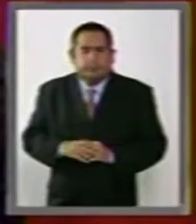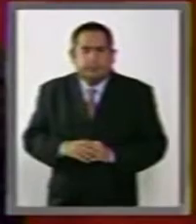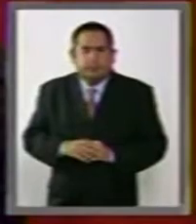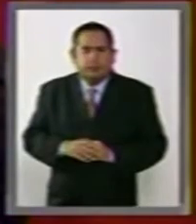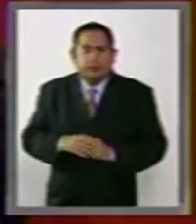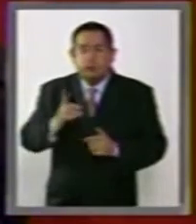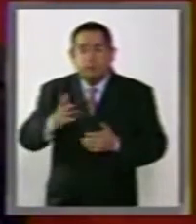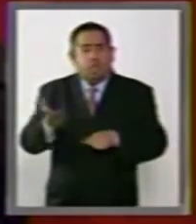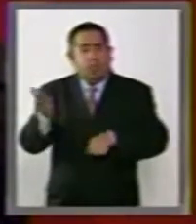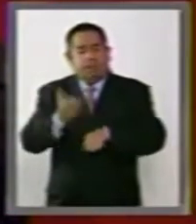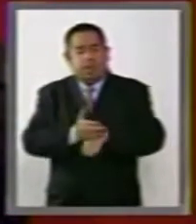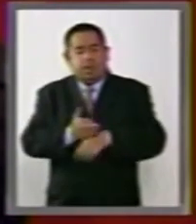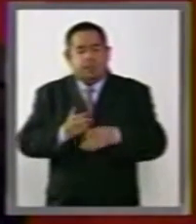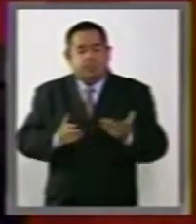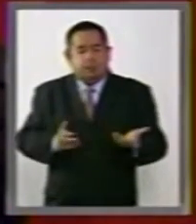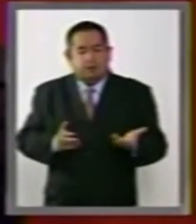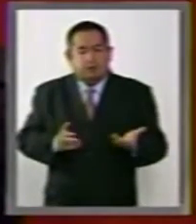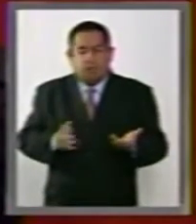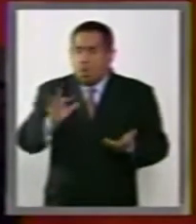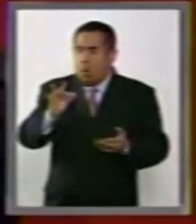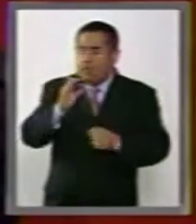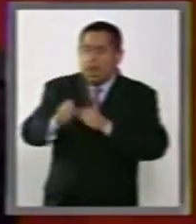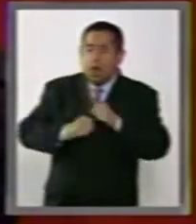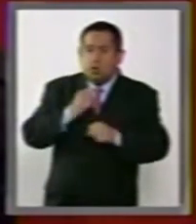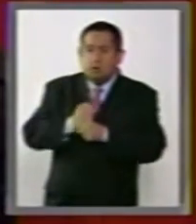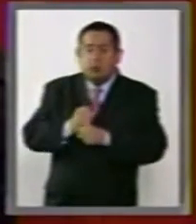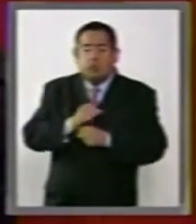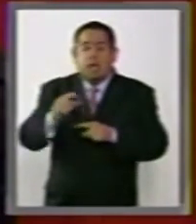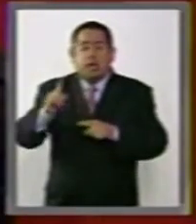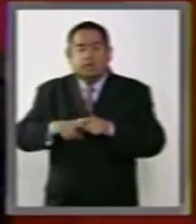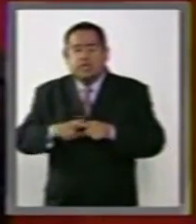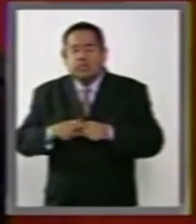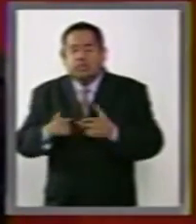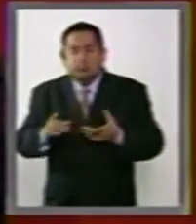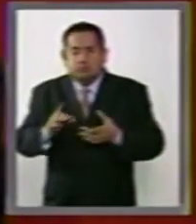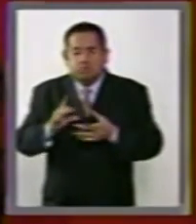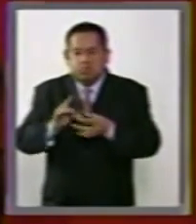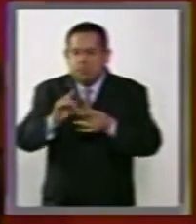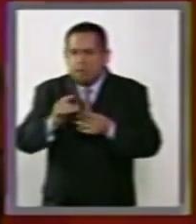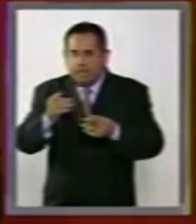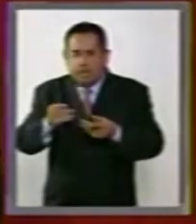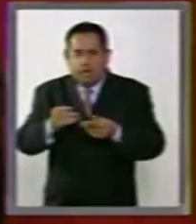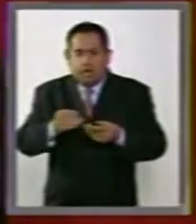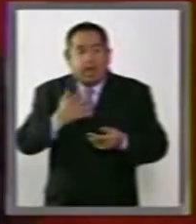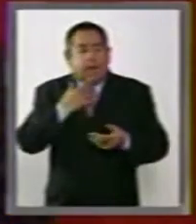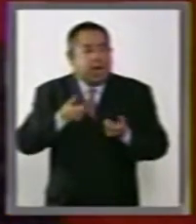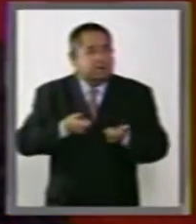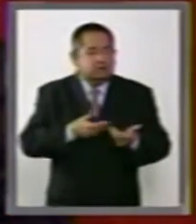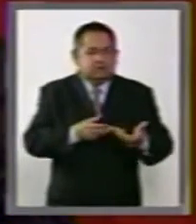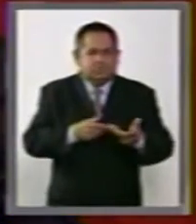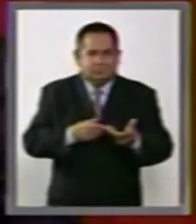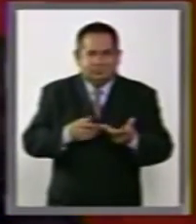Y una penalidad de 40 años para aquel que entorpezca la distribución de gasolina.